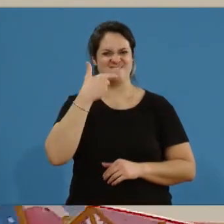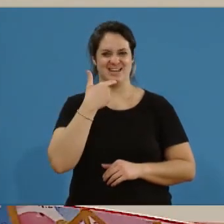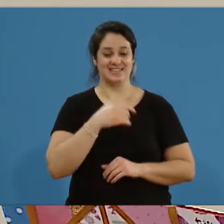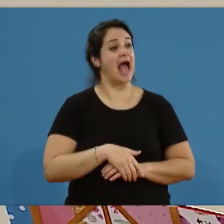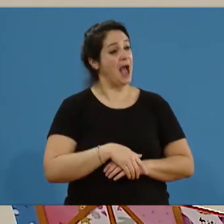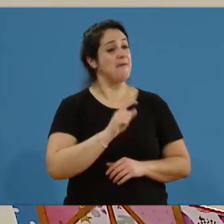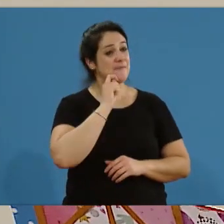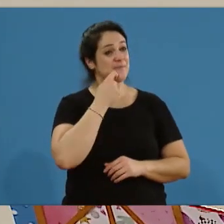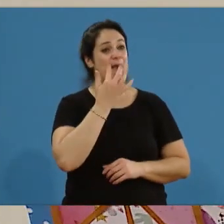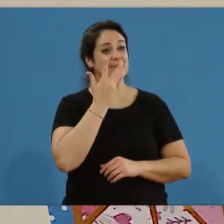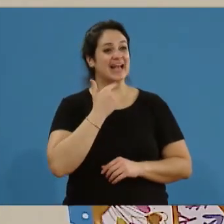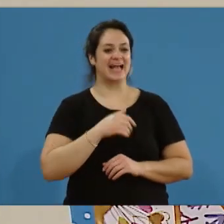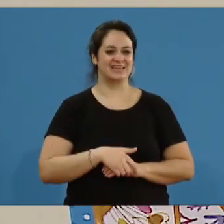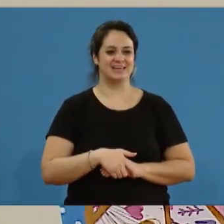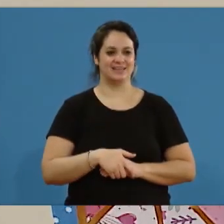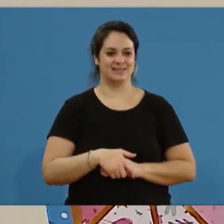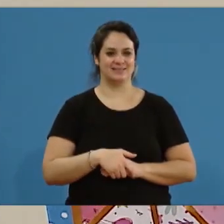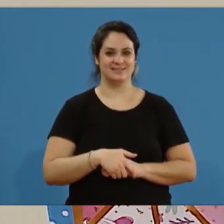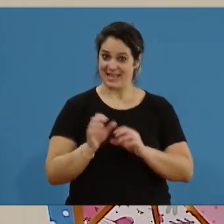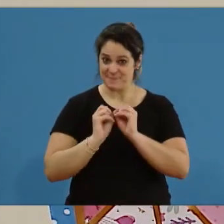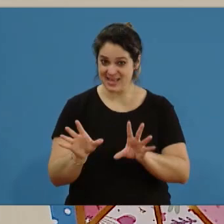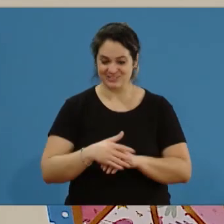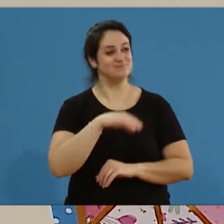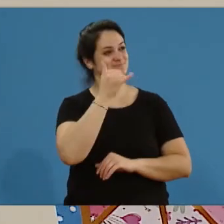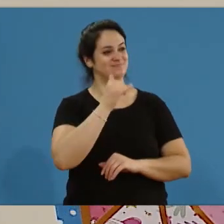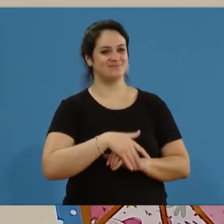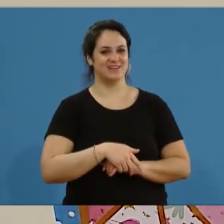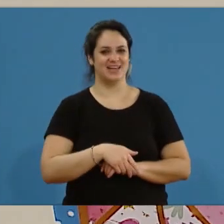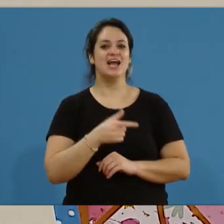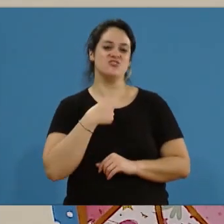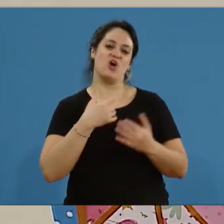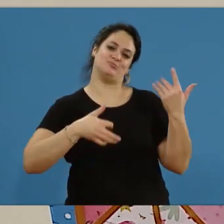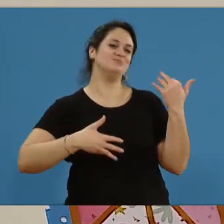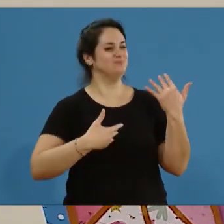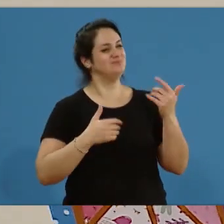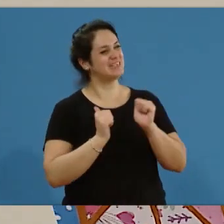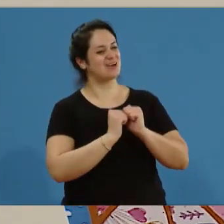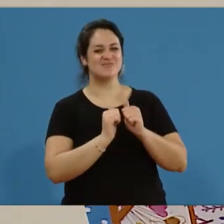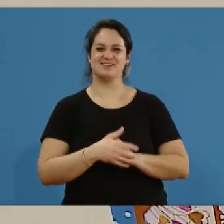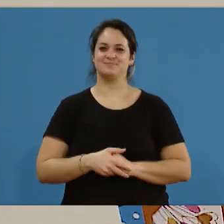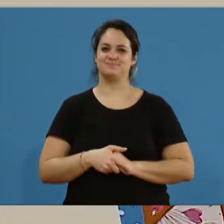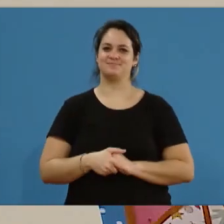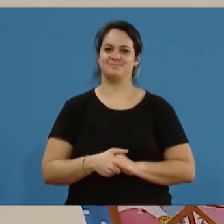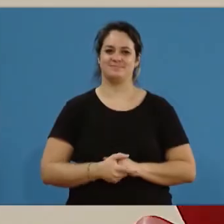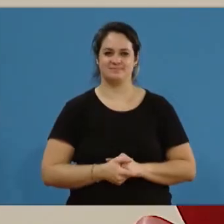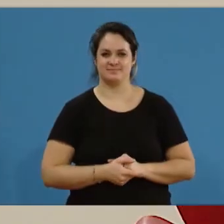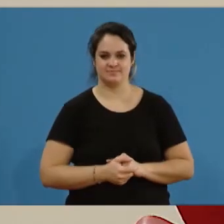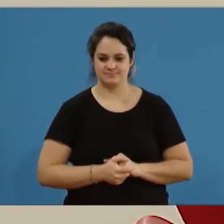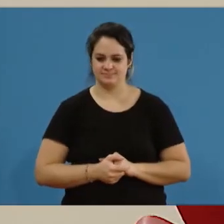me encanta ese. ¿Lo empiezo? Sí, yo la voy a acompañar con la guitarra. Bueno.